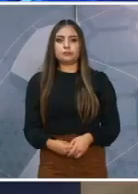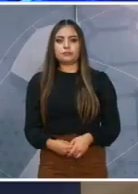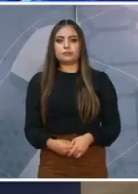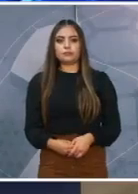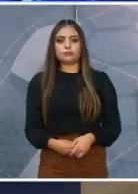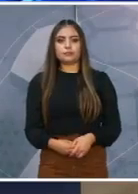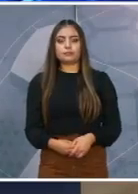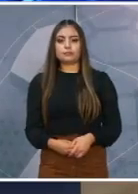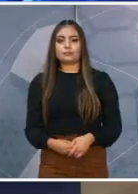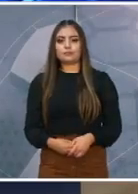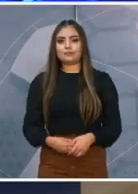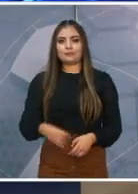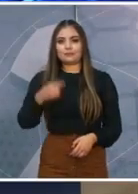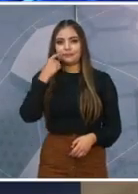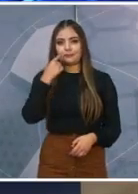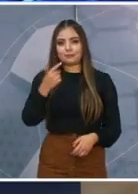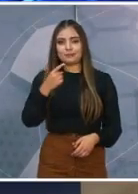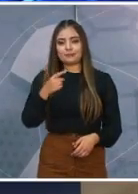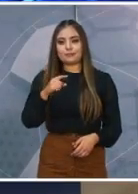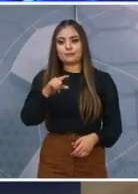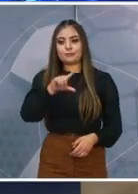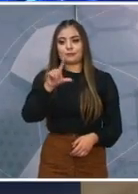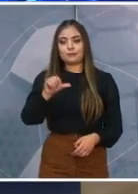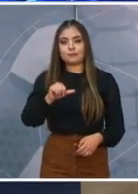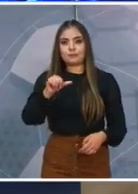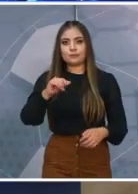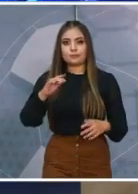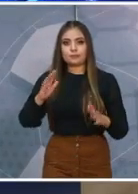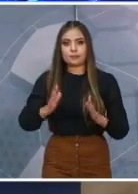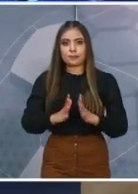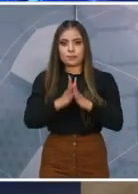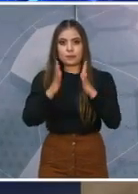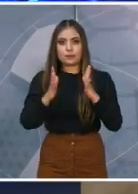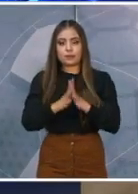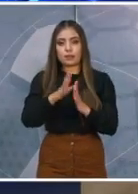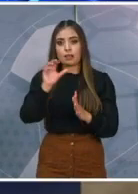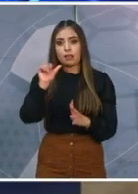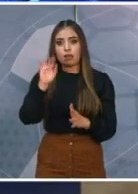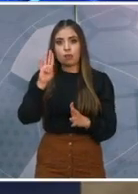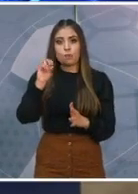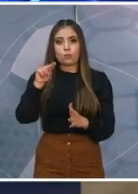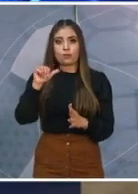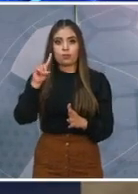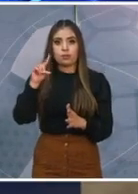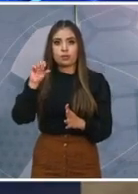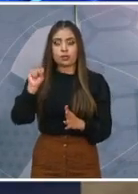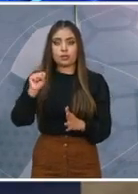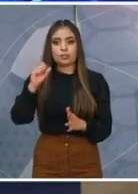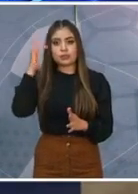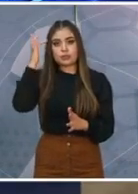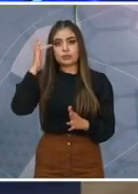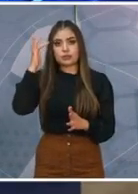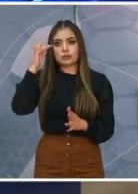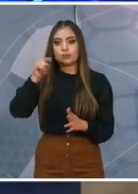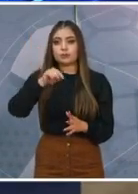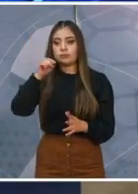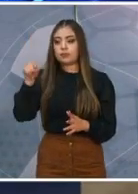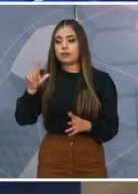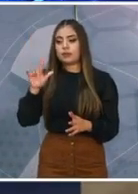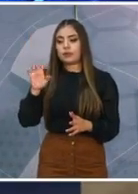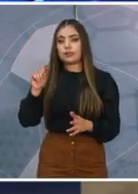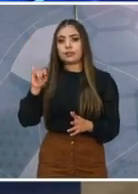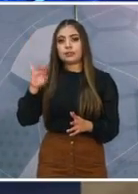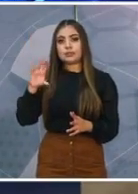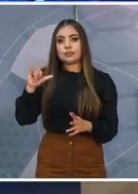Y mire, luego de un concurso para los abonados del Santos Laguna, Leticia Machado le pidió a su vecina competir por ella debido